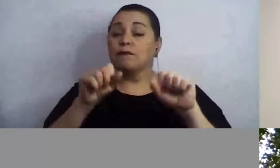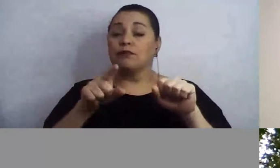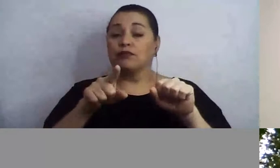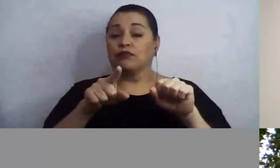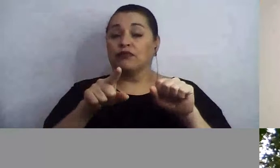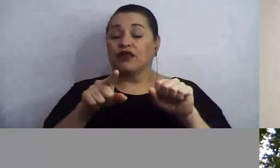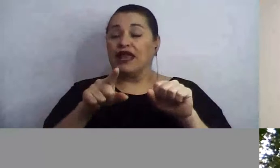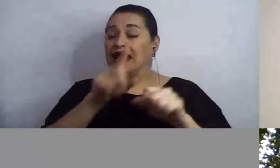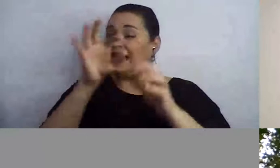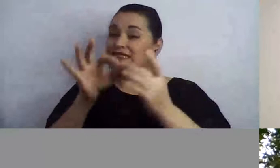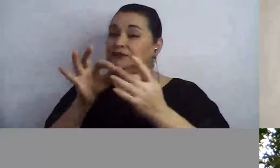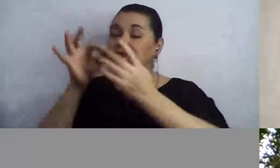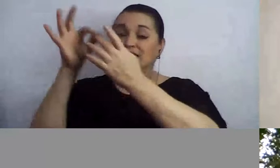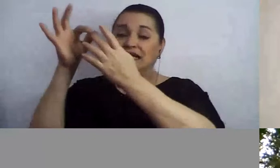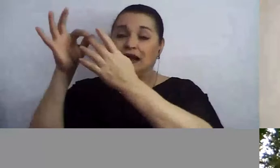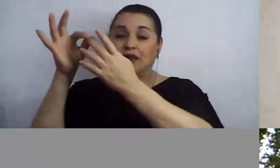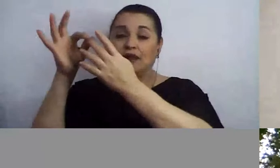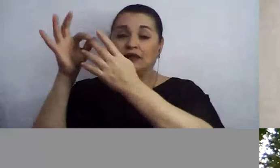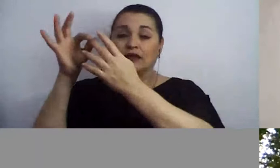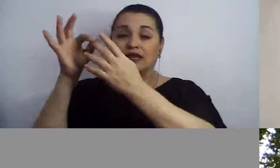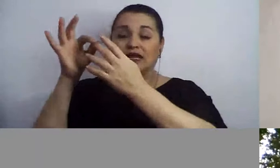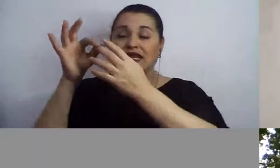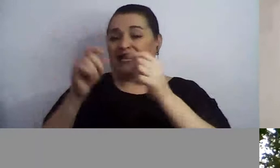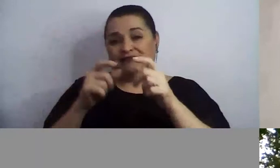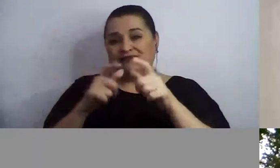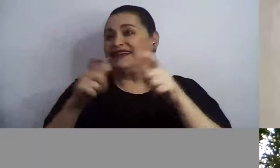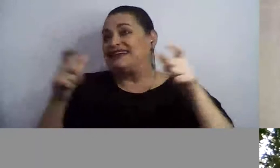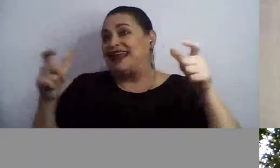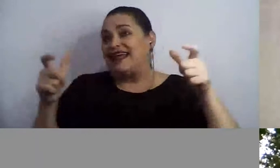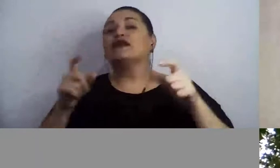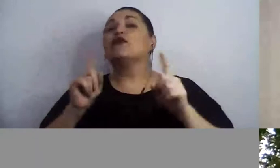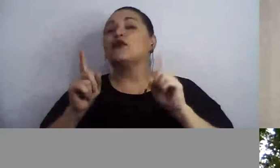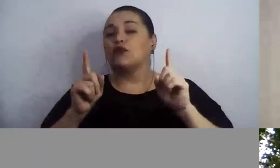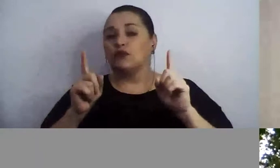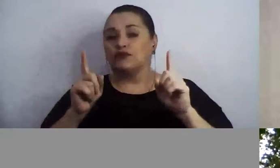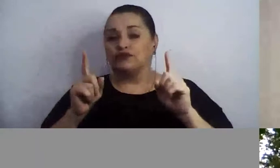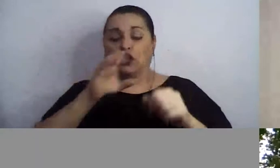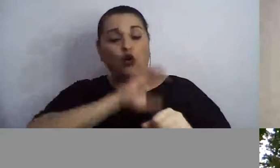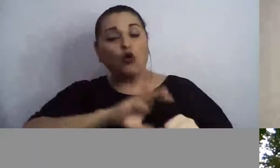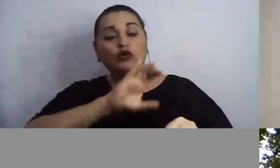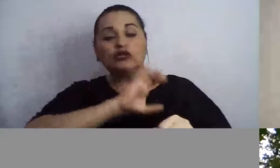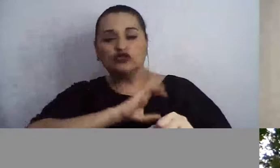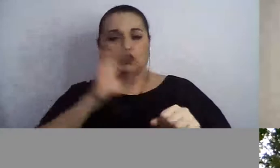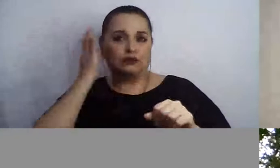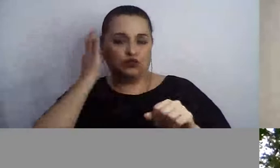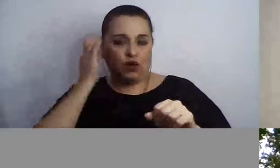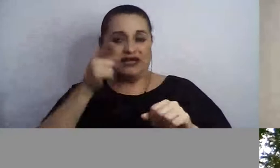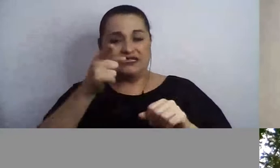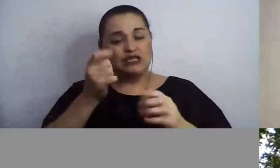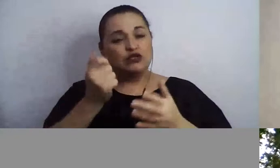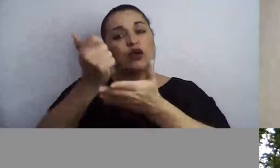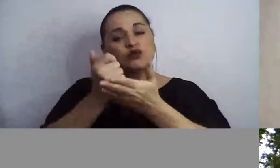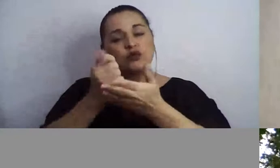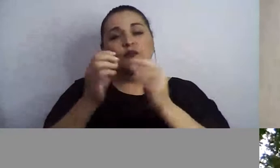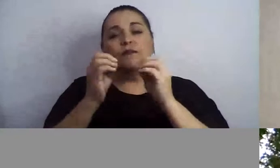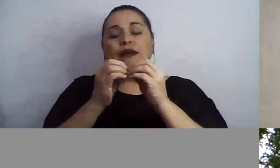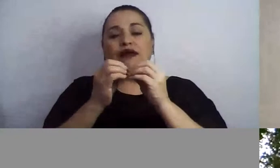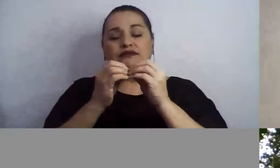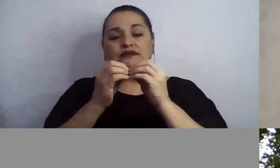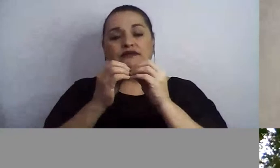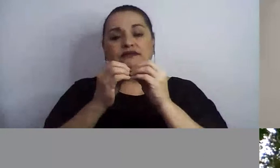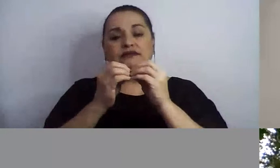fue especialmente extenso es en cuanto a la condición de las mujeres esto ayudaba más por un